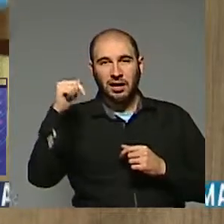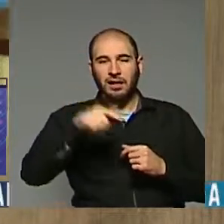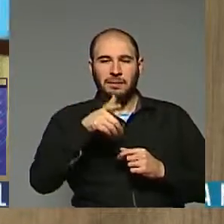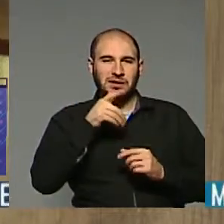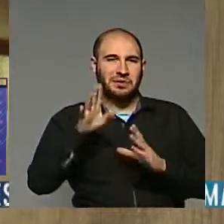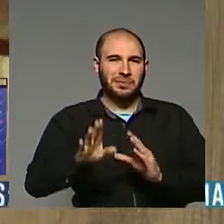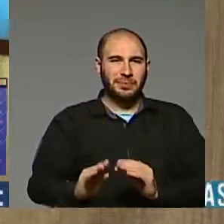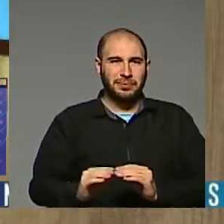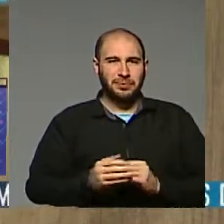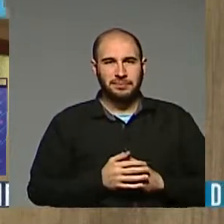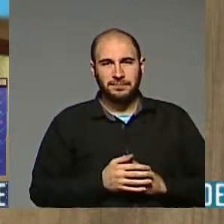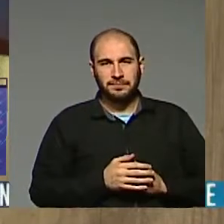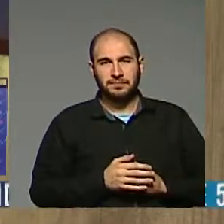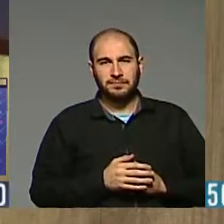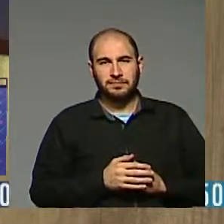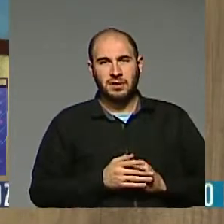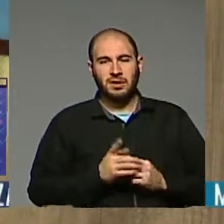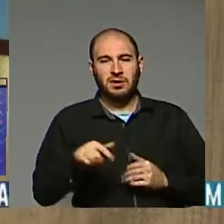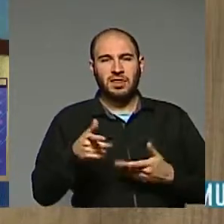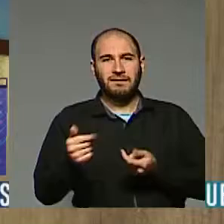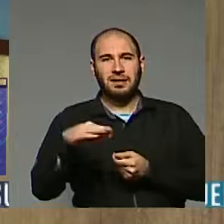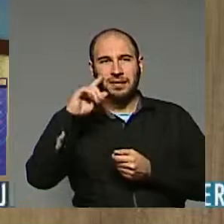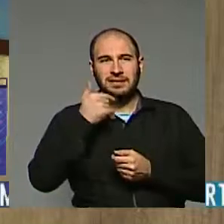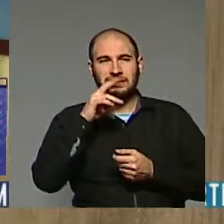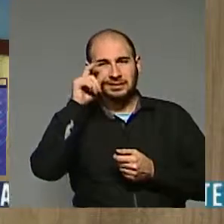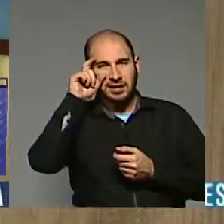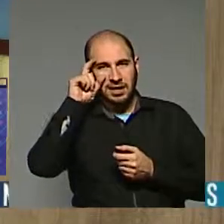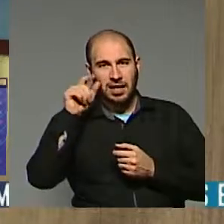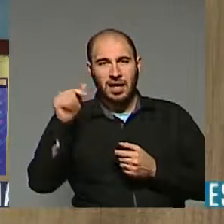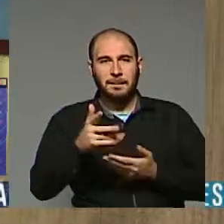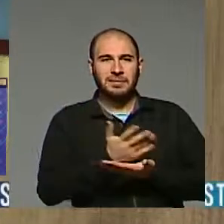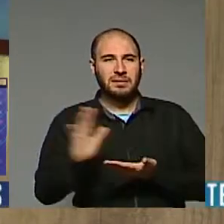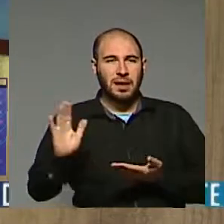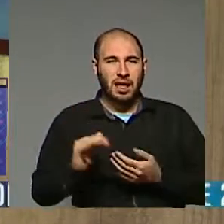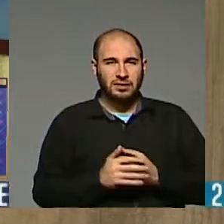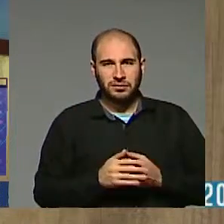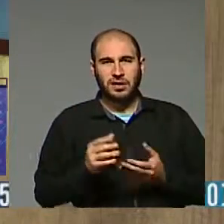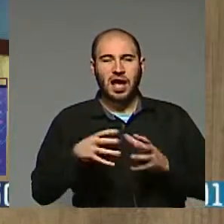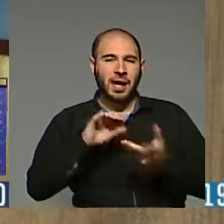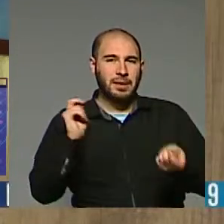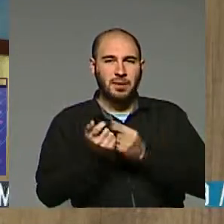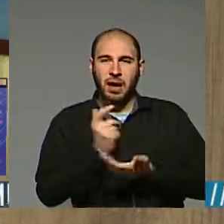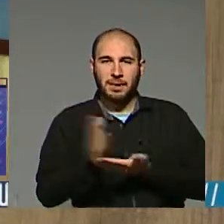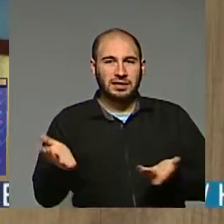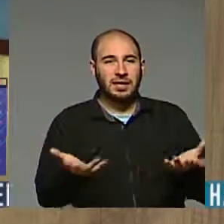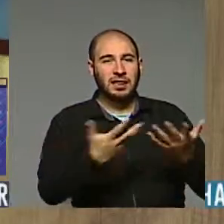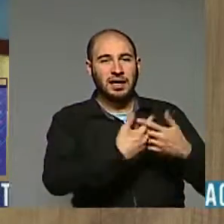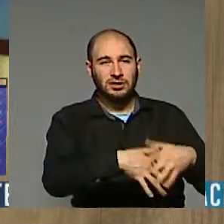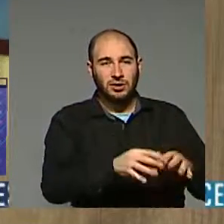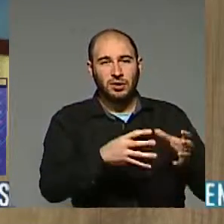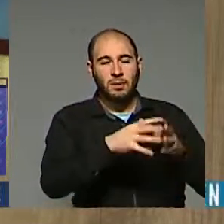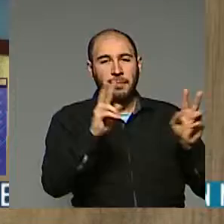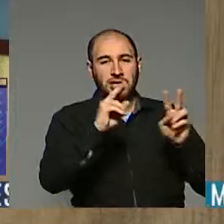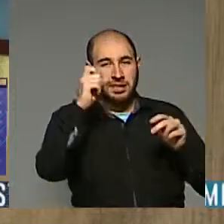debilitada la posición que defendía Mestre, que era de alguna manera alejarse un poco de Cambiemos e integrarse al